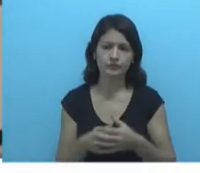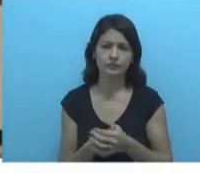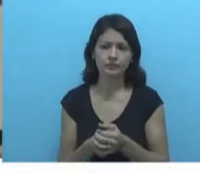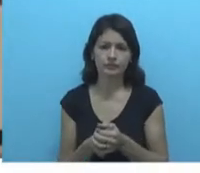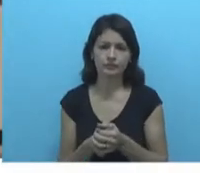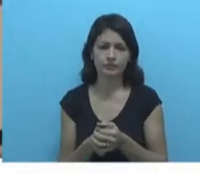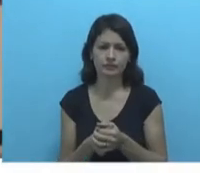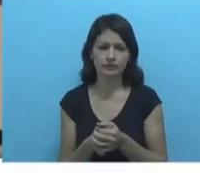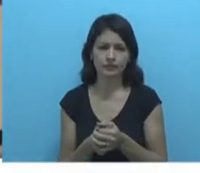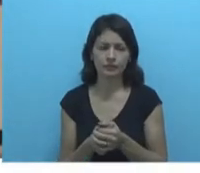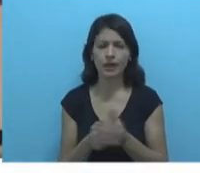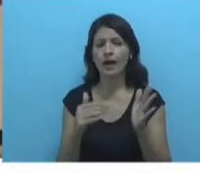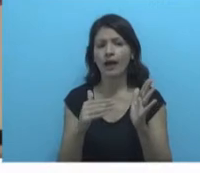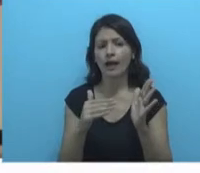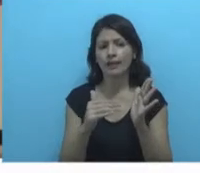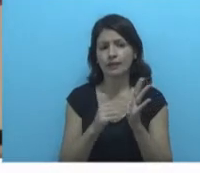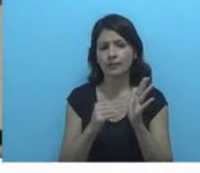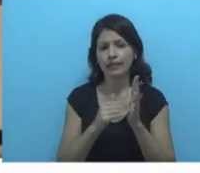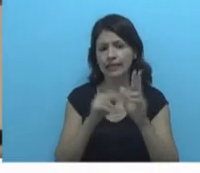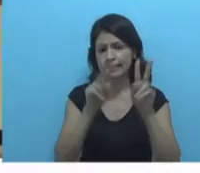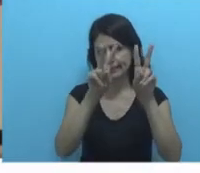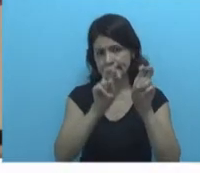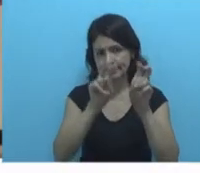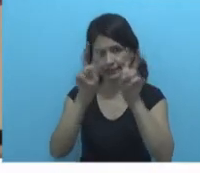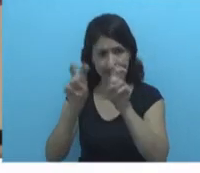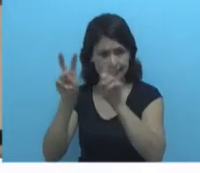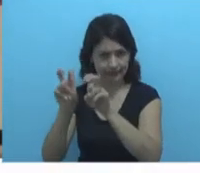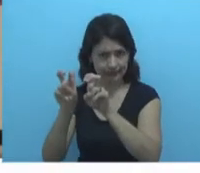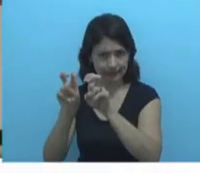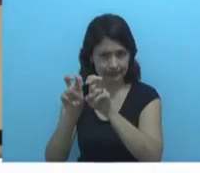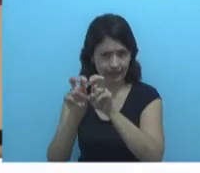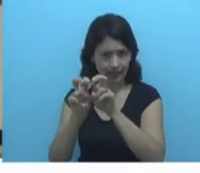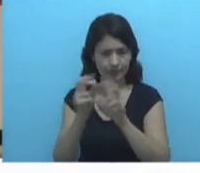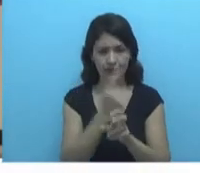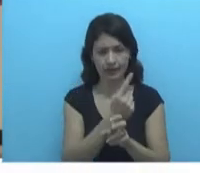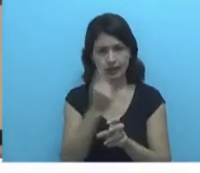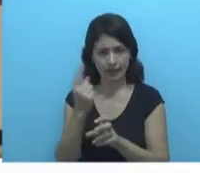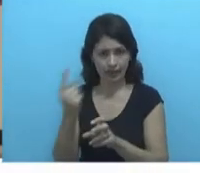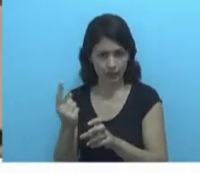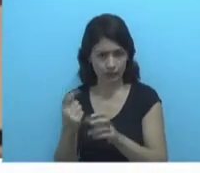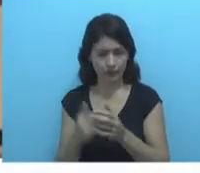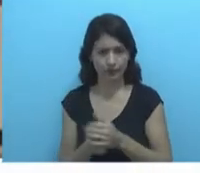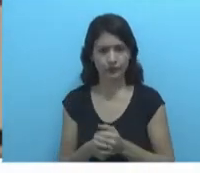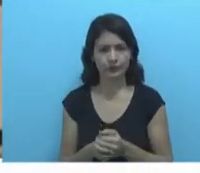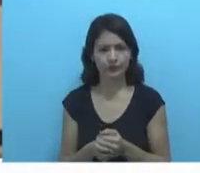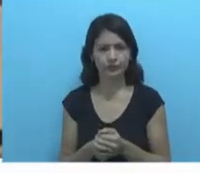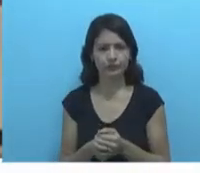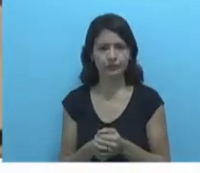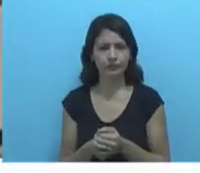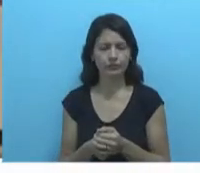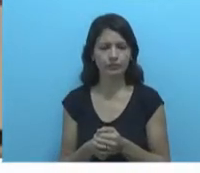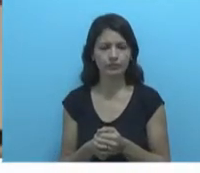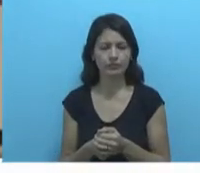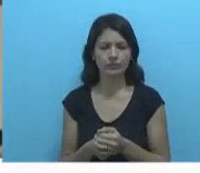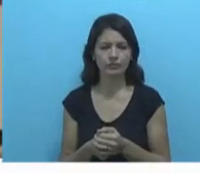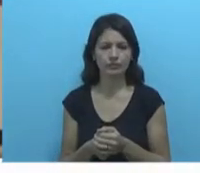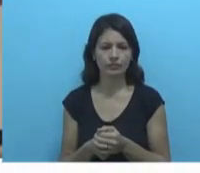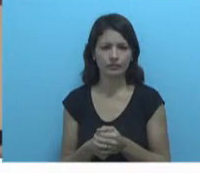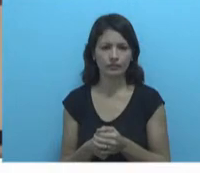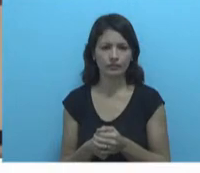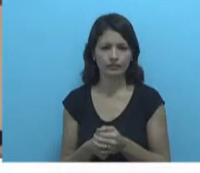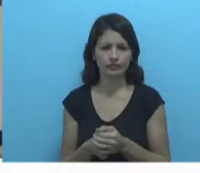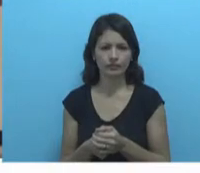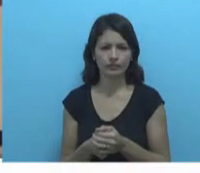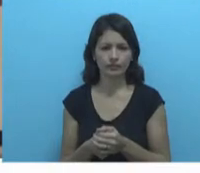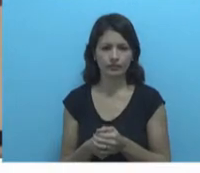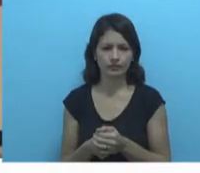por temáticas y que podamos luego, cada uno y cada una, de acuerdo a la temática que se va tratando, hacer el uso de la